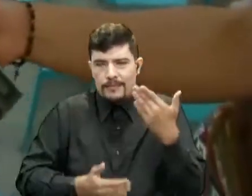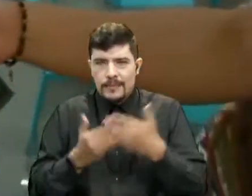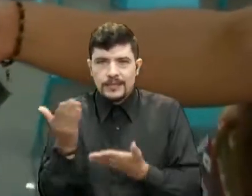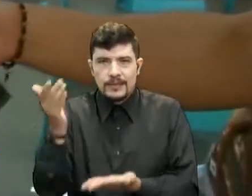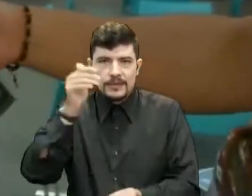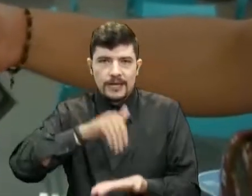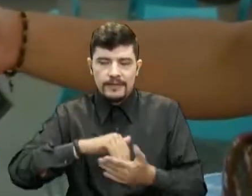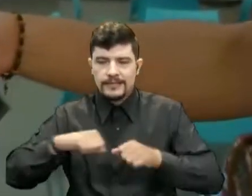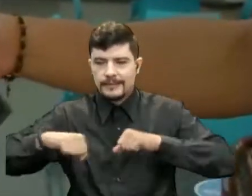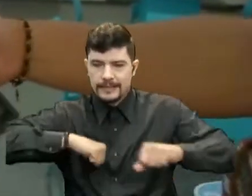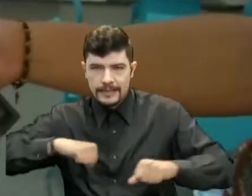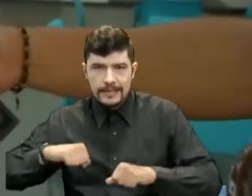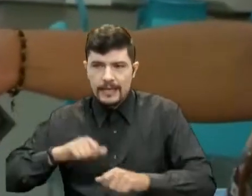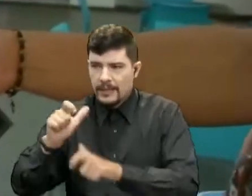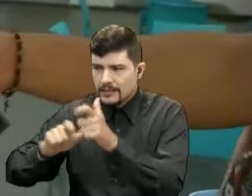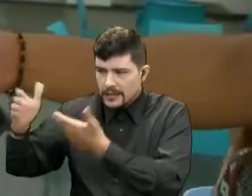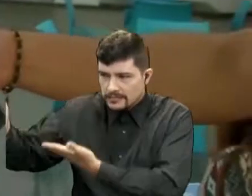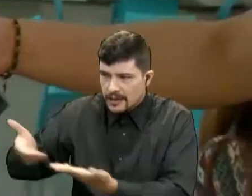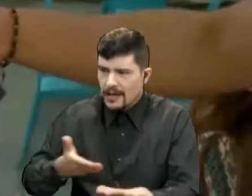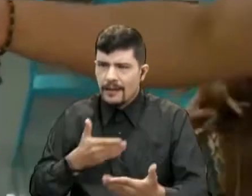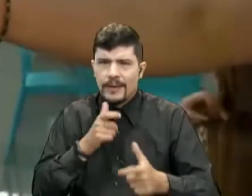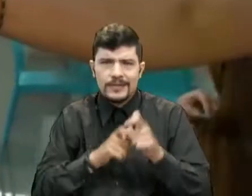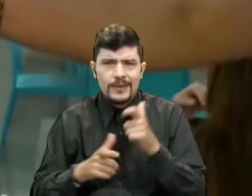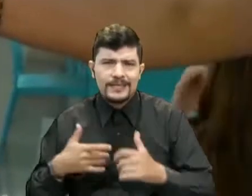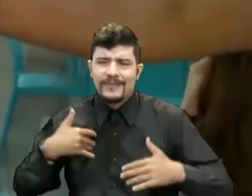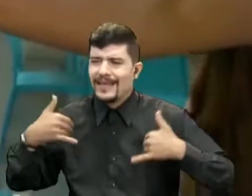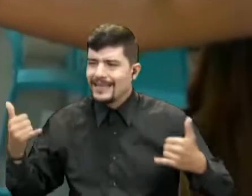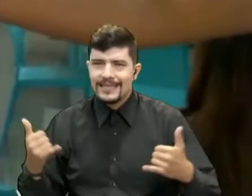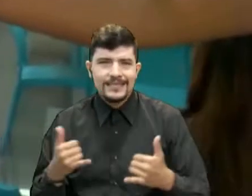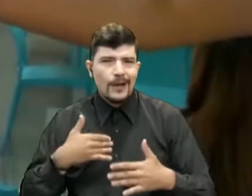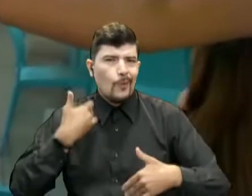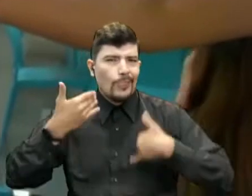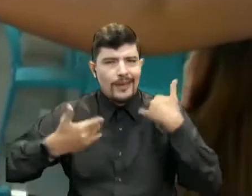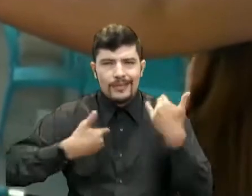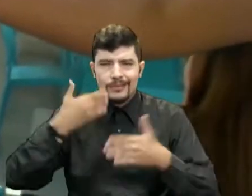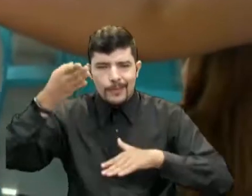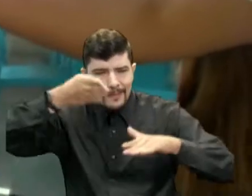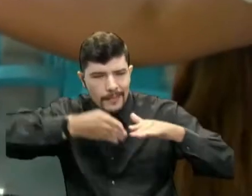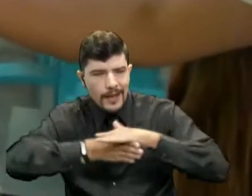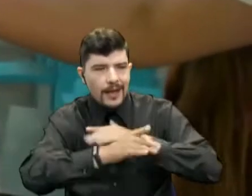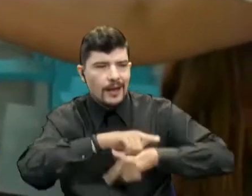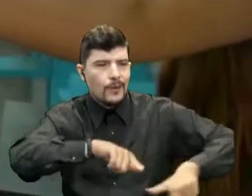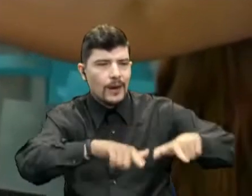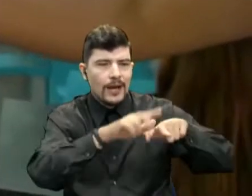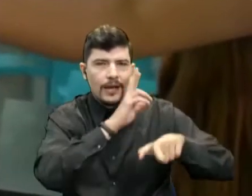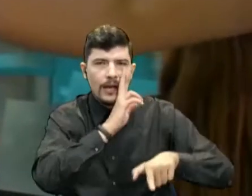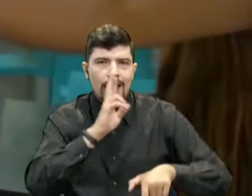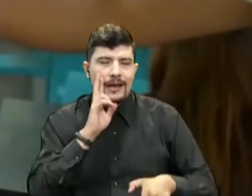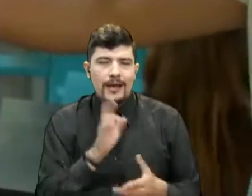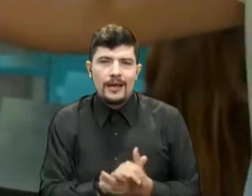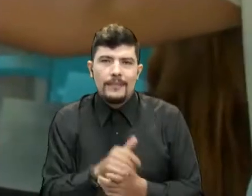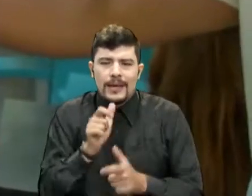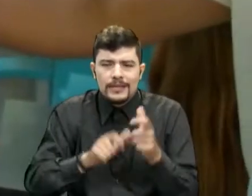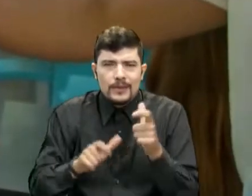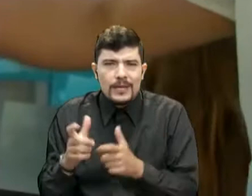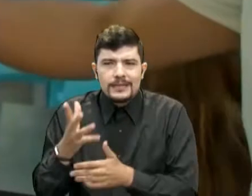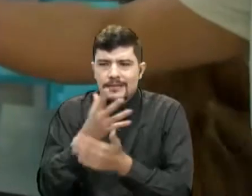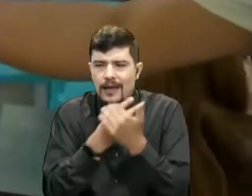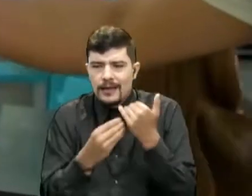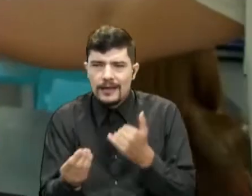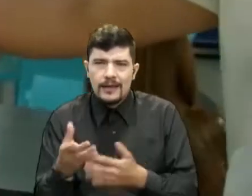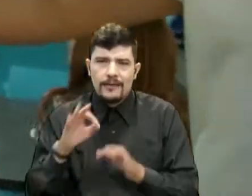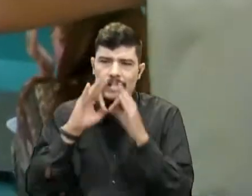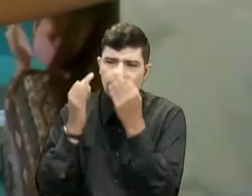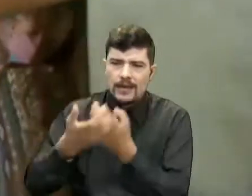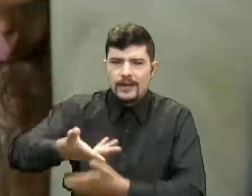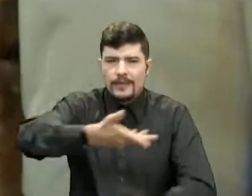actividades, recibiendo a la clientela, a los clientes muy felices, muy contentos, pues también satisfechos, volver a salir, volver a compartir en familia,